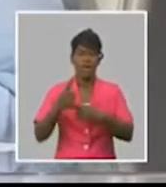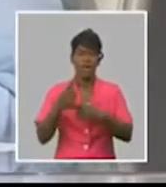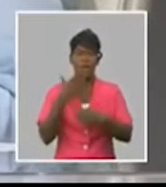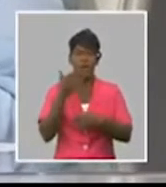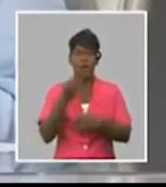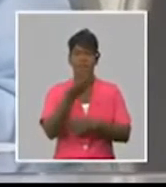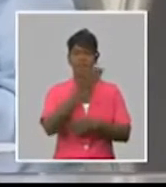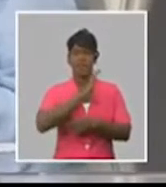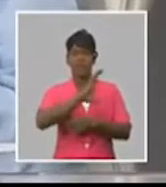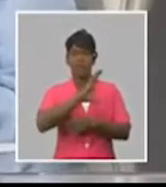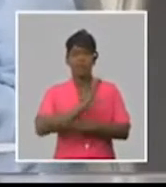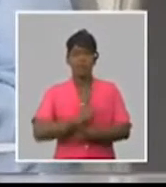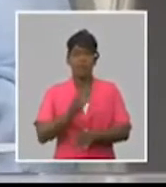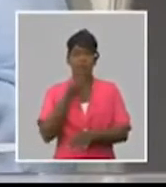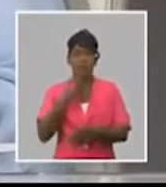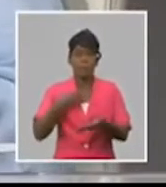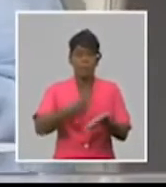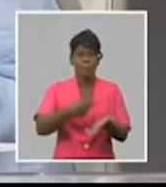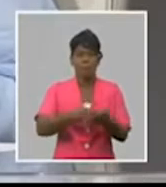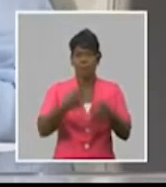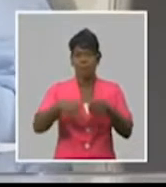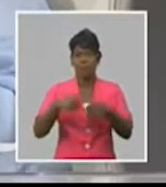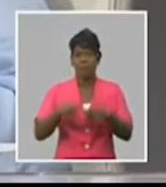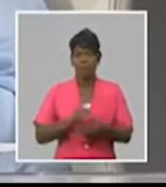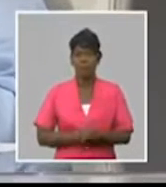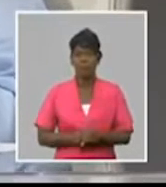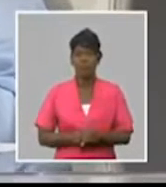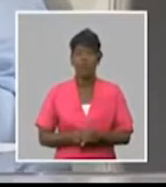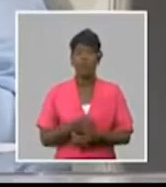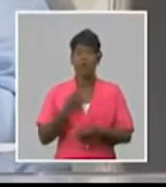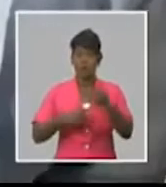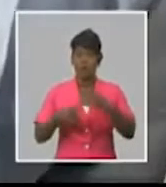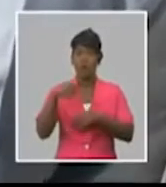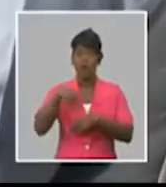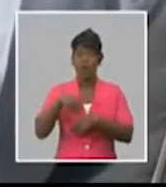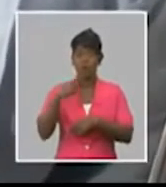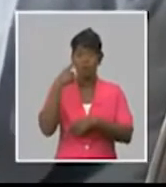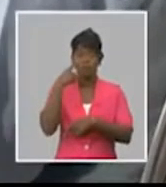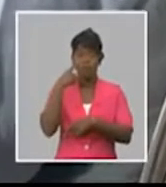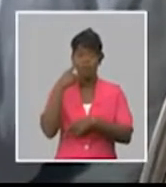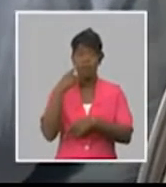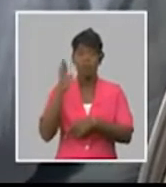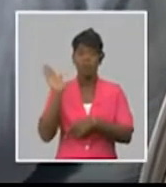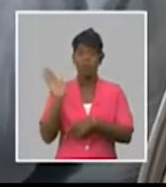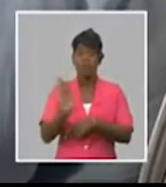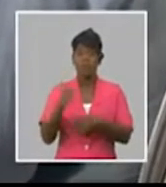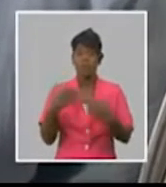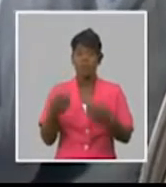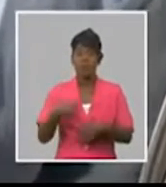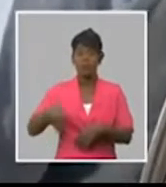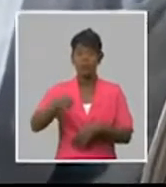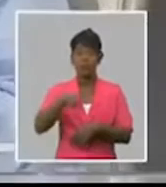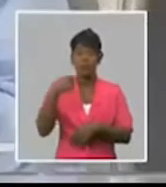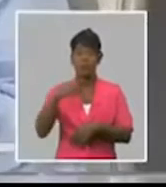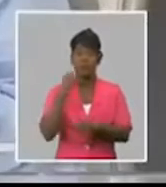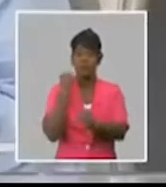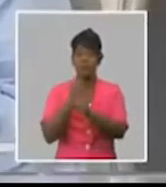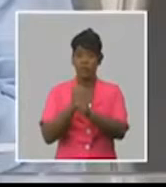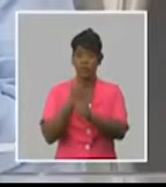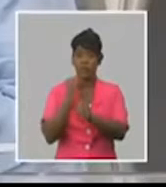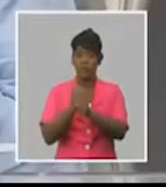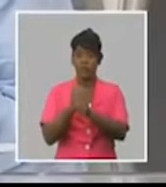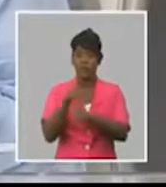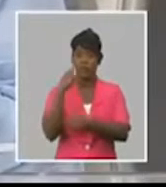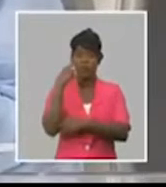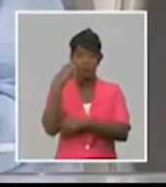la motivación por el trabajo. Y mira, Randy, va a ser difícil vivir en Cuba sin trabajar, ¿no? Teniendo la capacidad de hacerlo. Esa es una queja